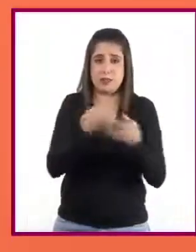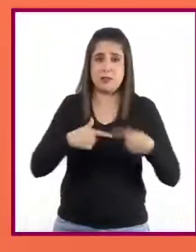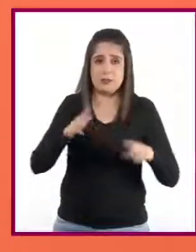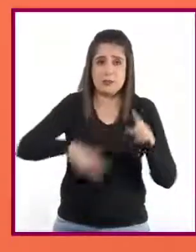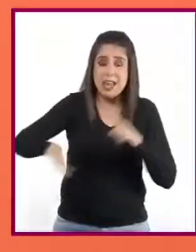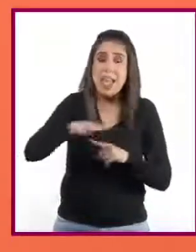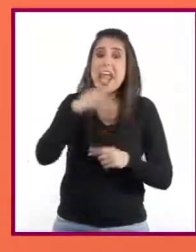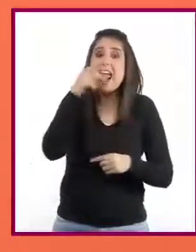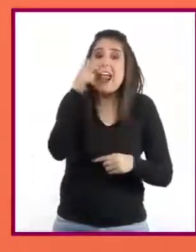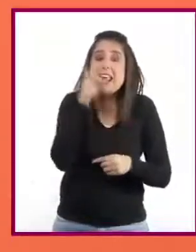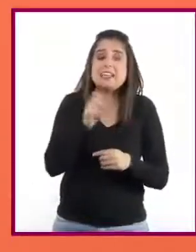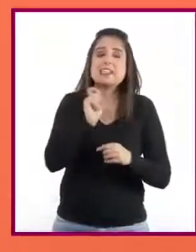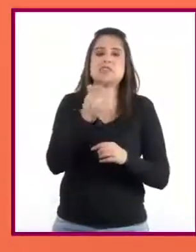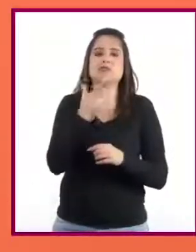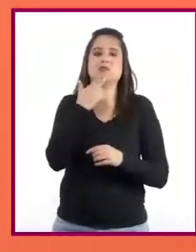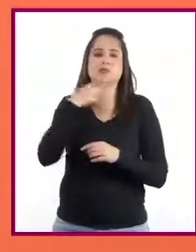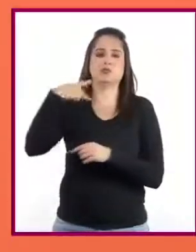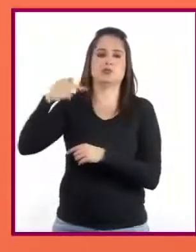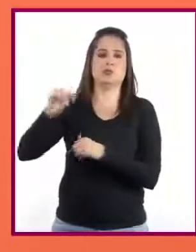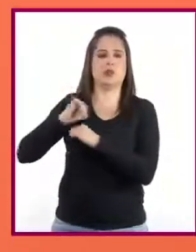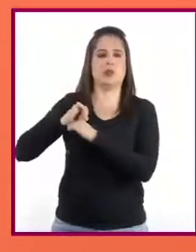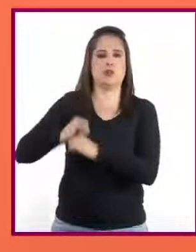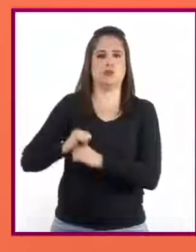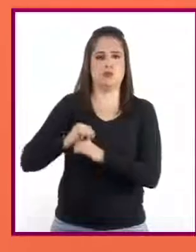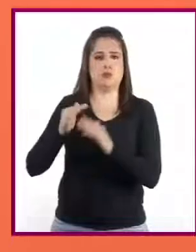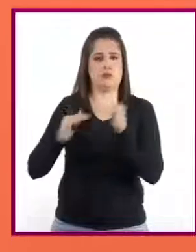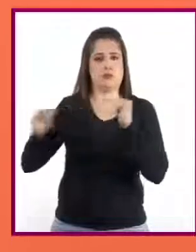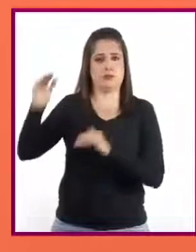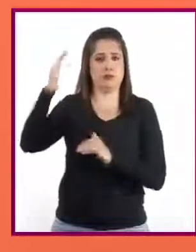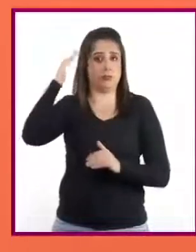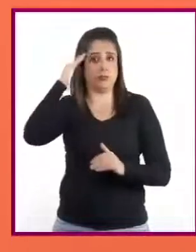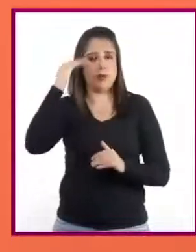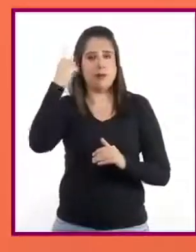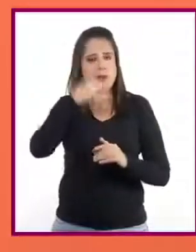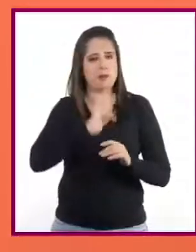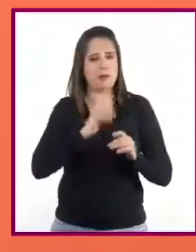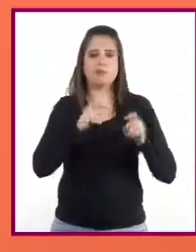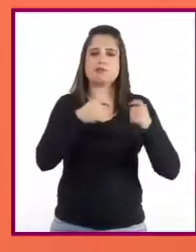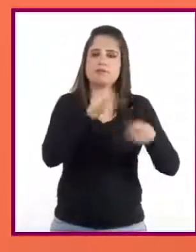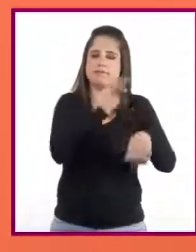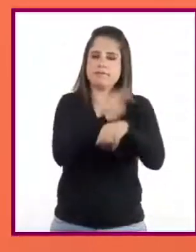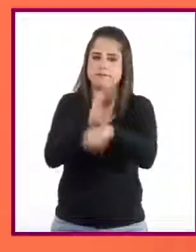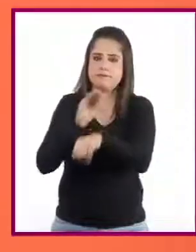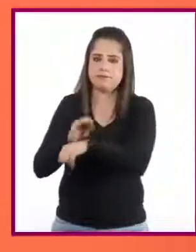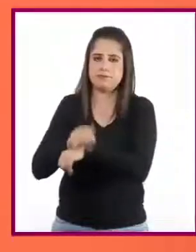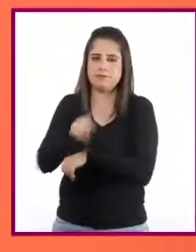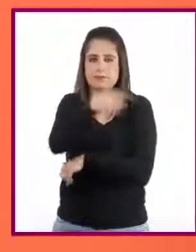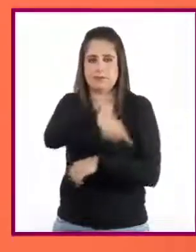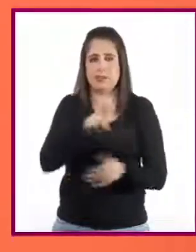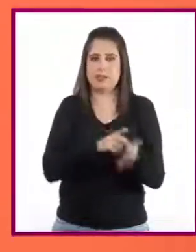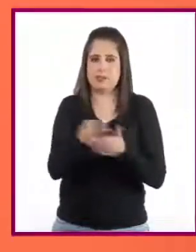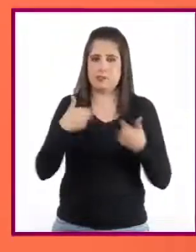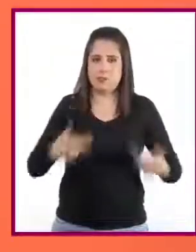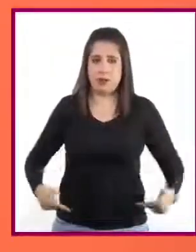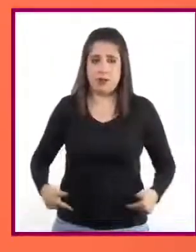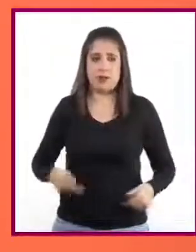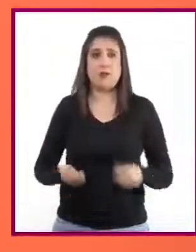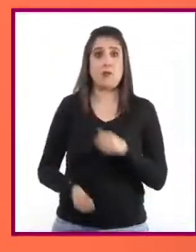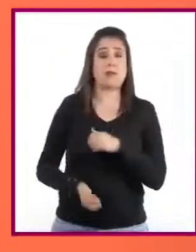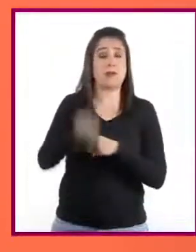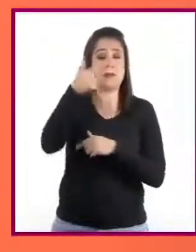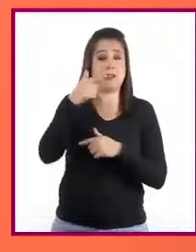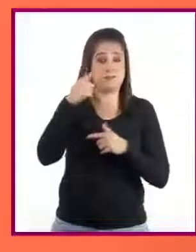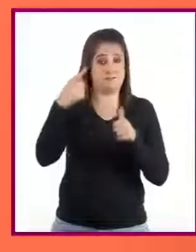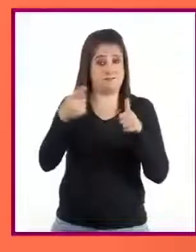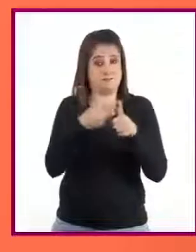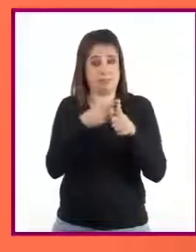una de las funciones de las autoridades generar las condiciones para que esto sea posible. Un primer paso será